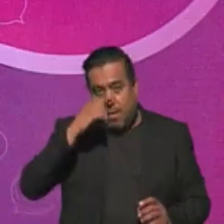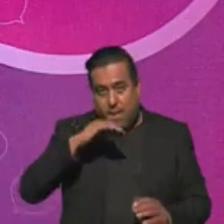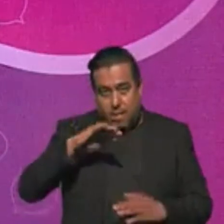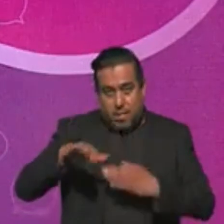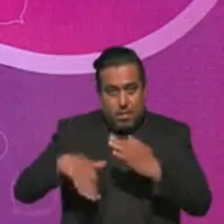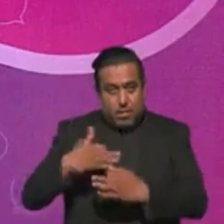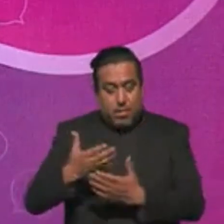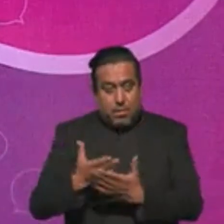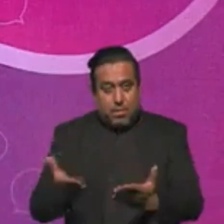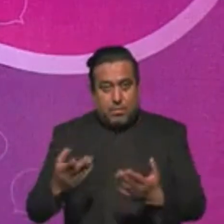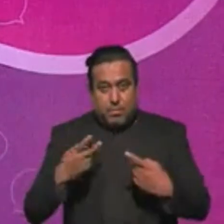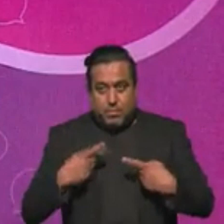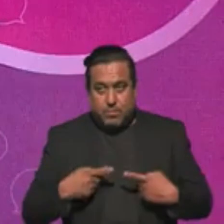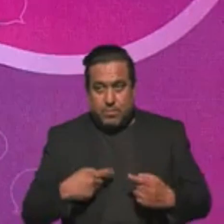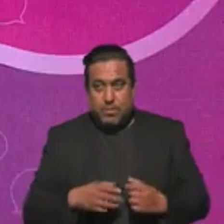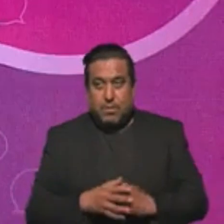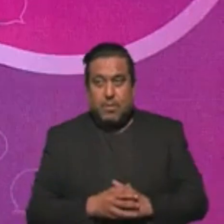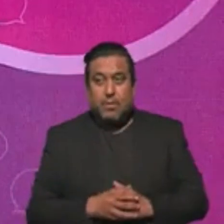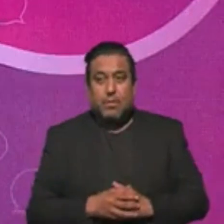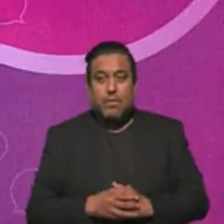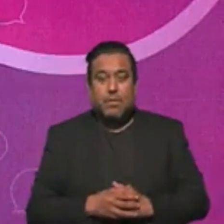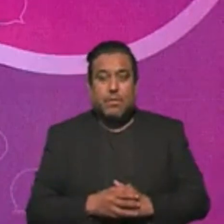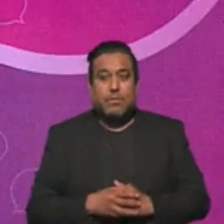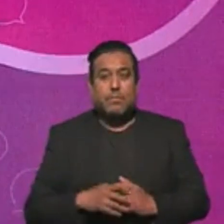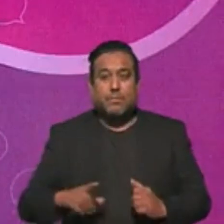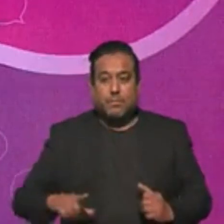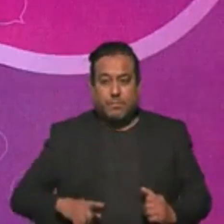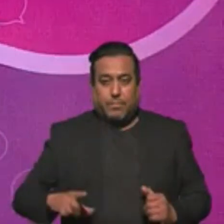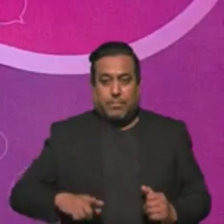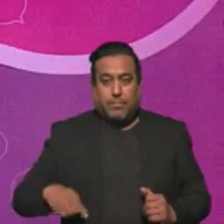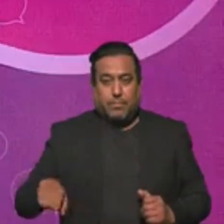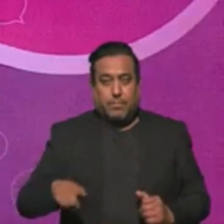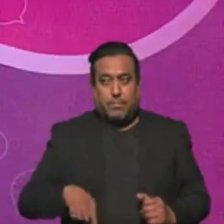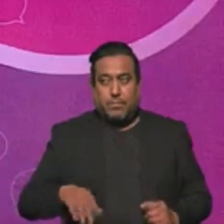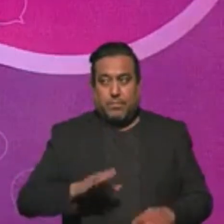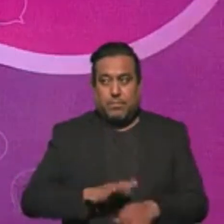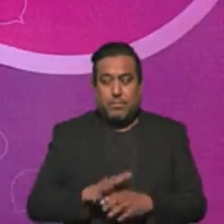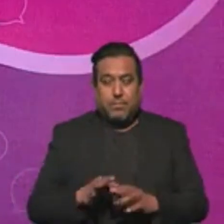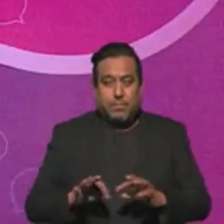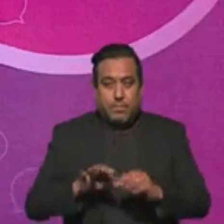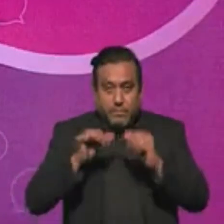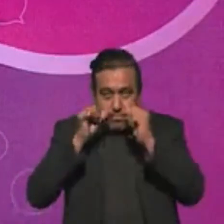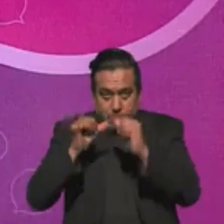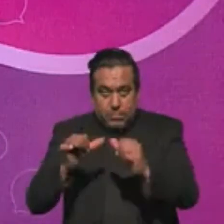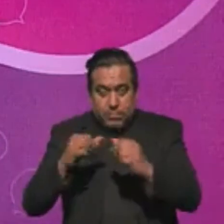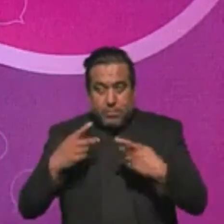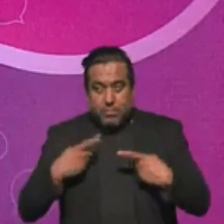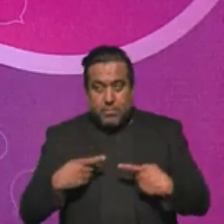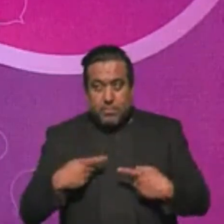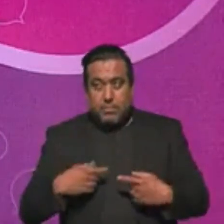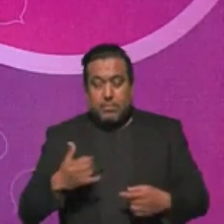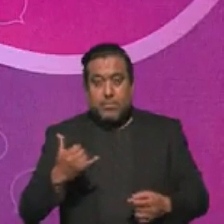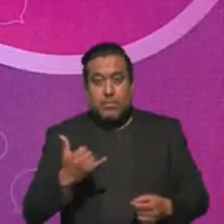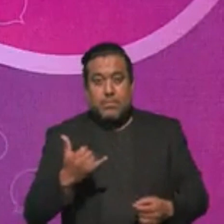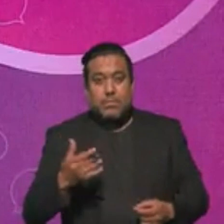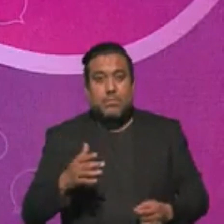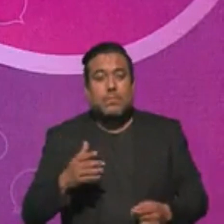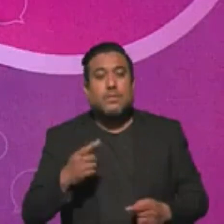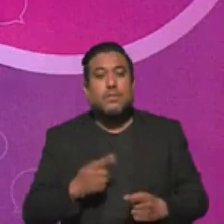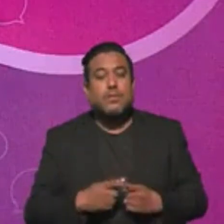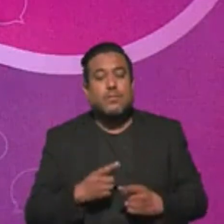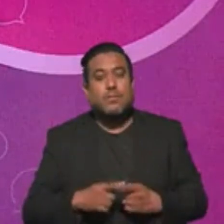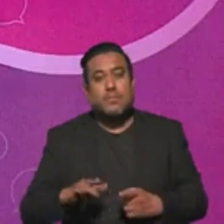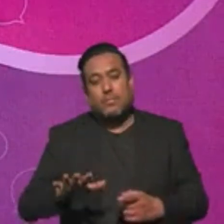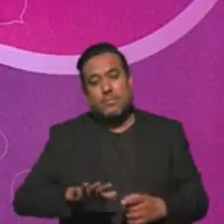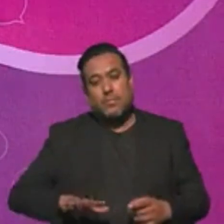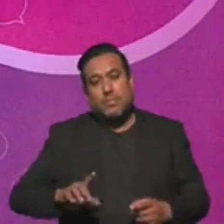y para todos Un gobierno que atienda su gente y que combata las causas de